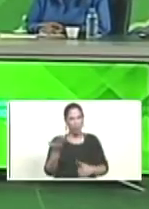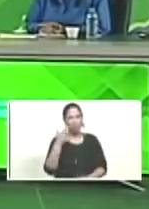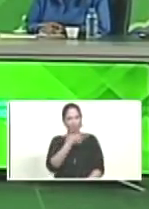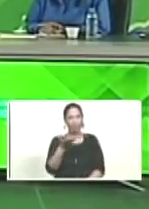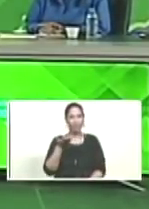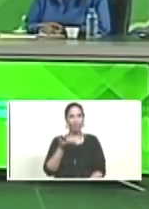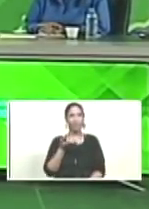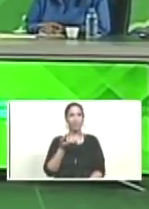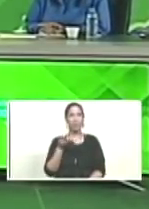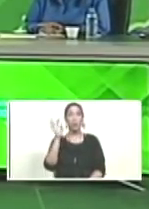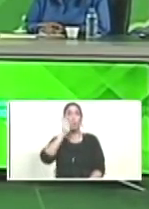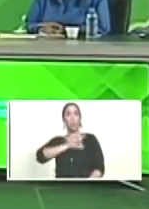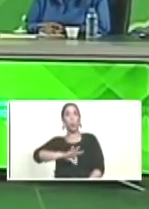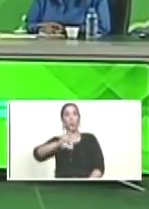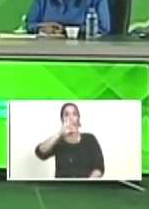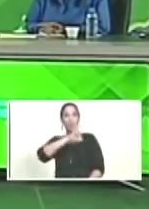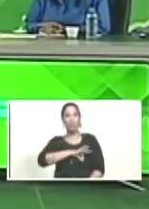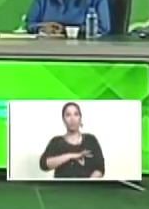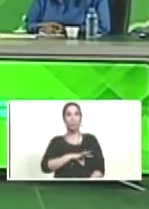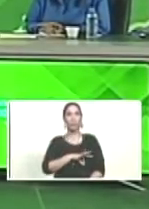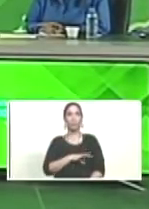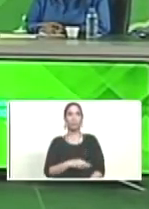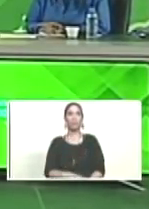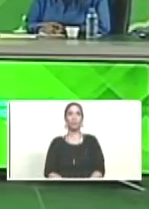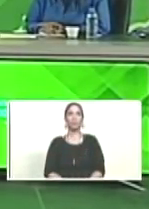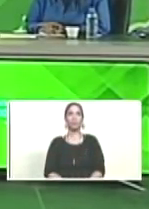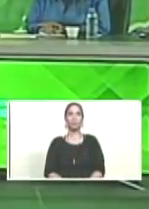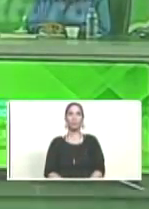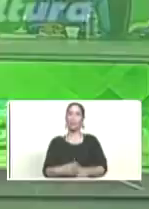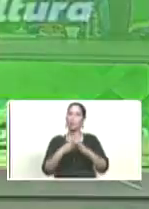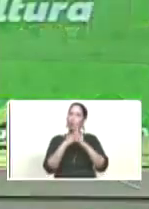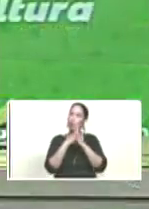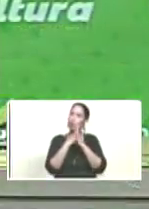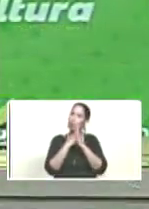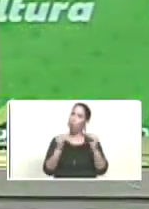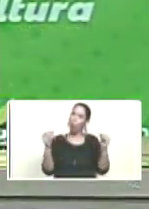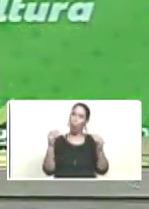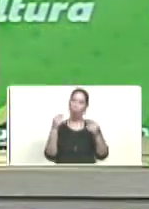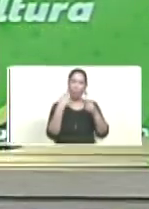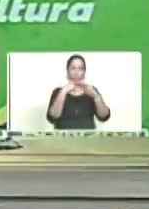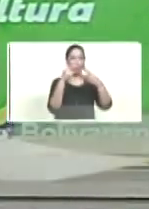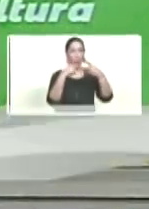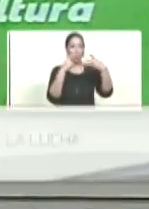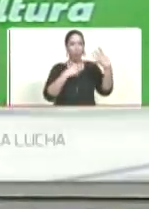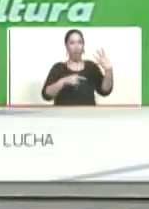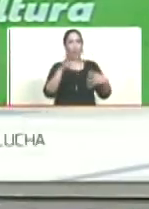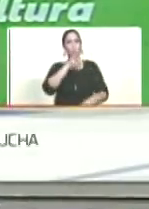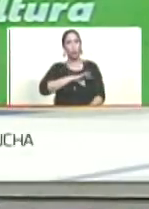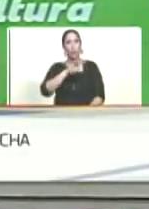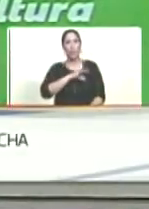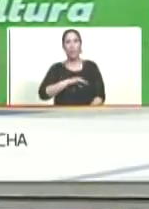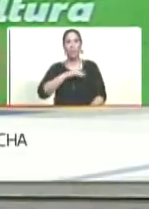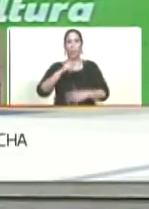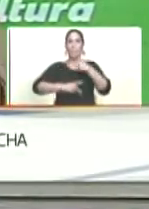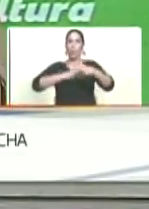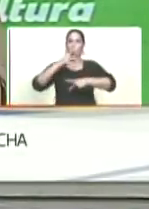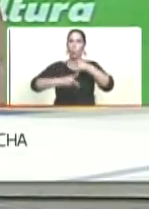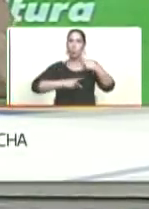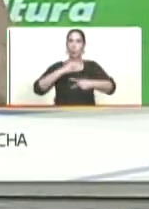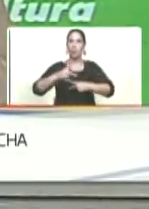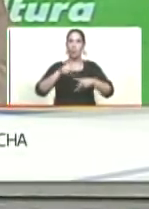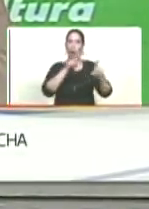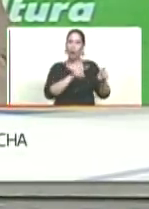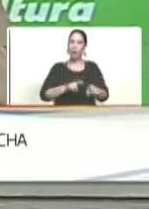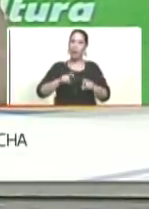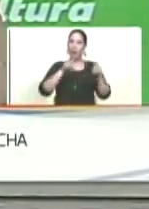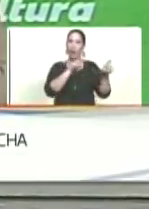Porque el socialismo, en todas las dimensiones, en este caso el socialismo productivo agrario,